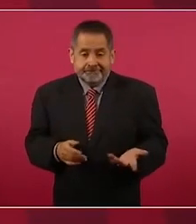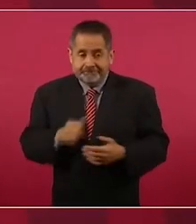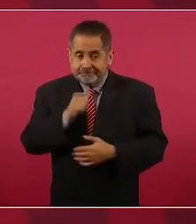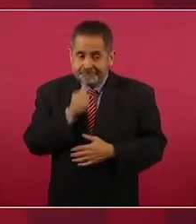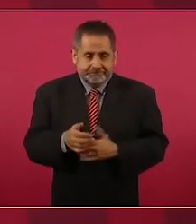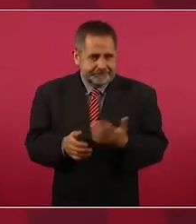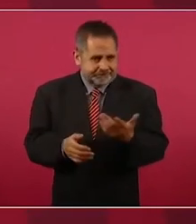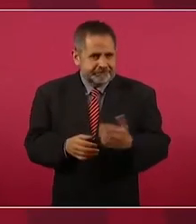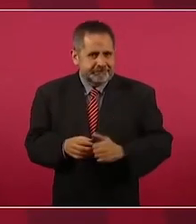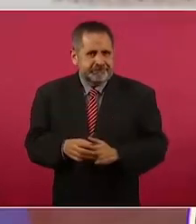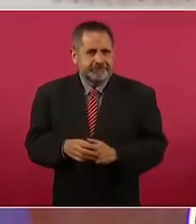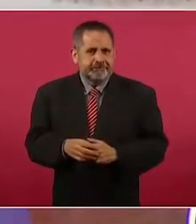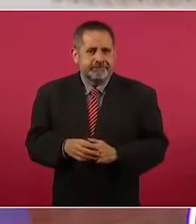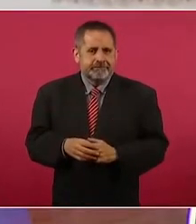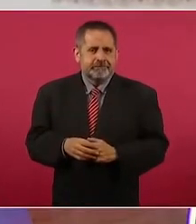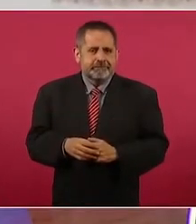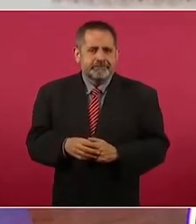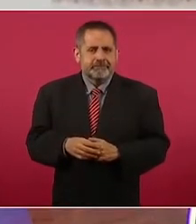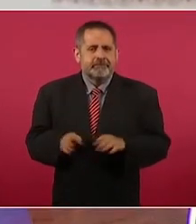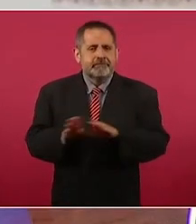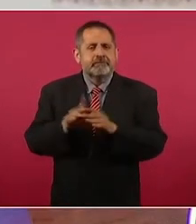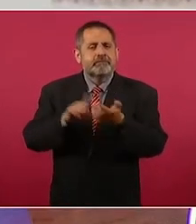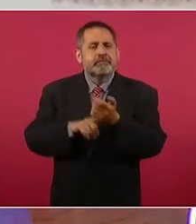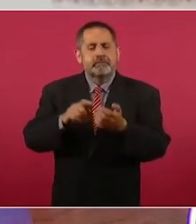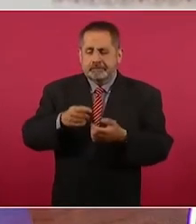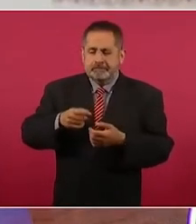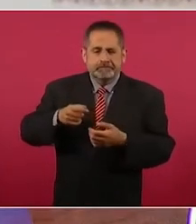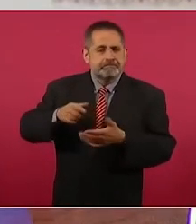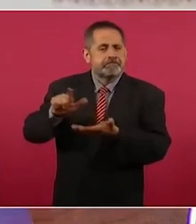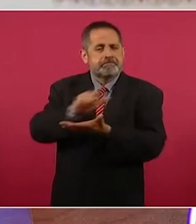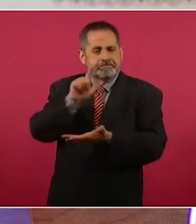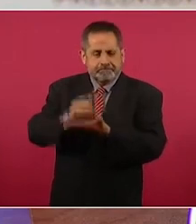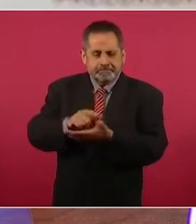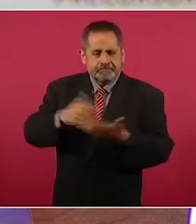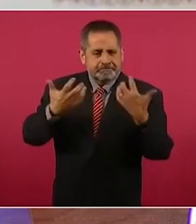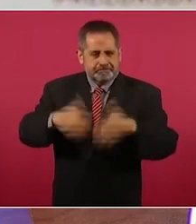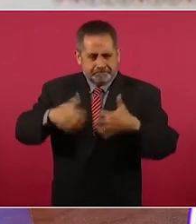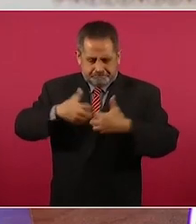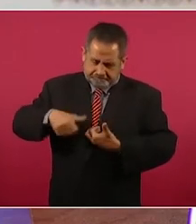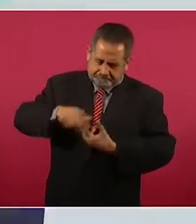como lo del autoabasto.